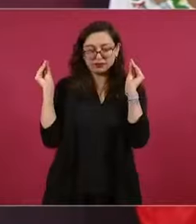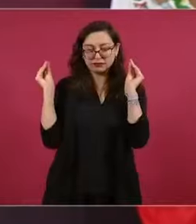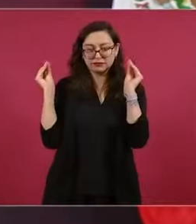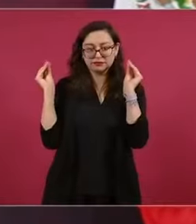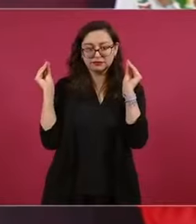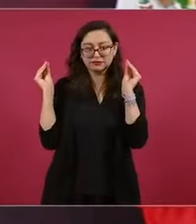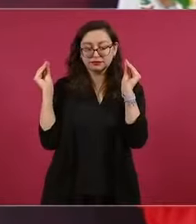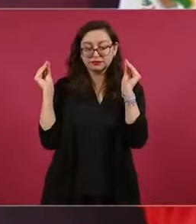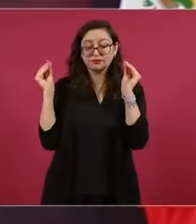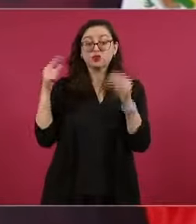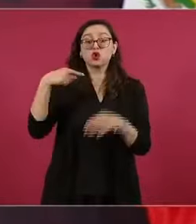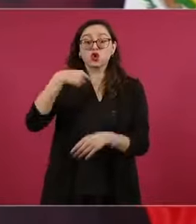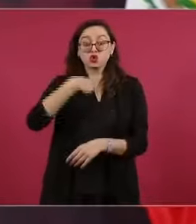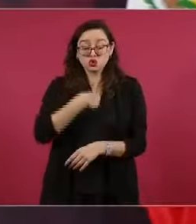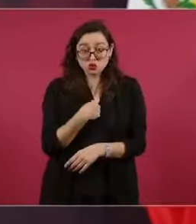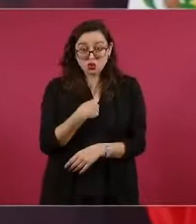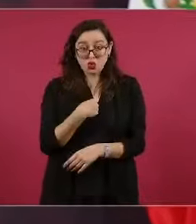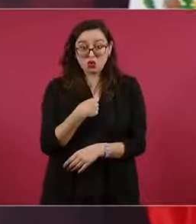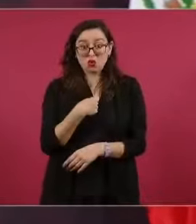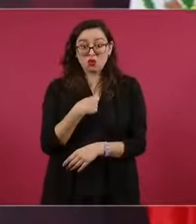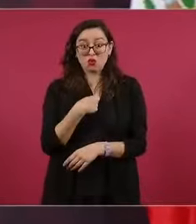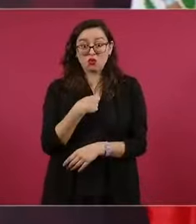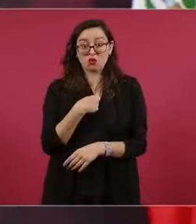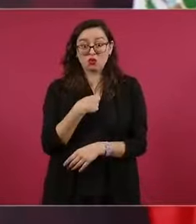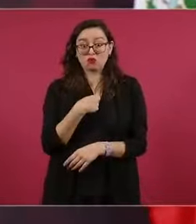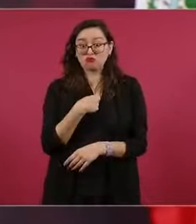No voy a